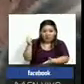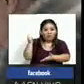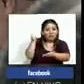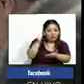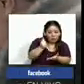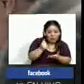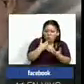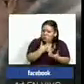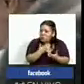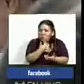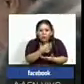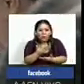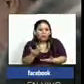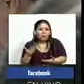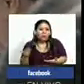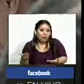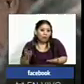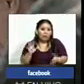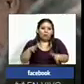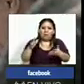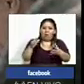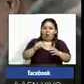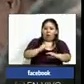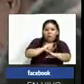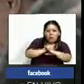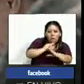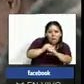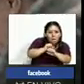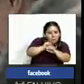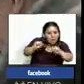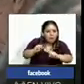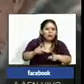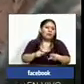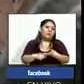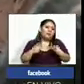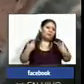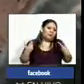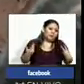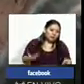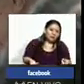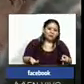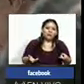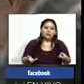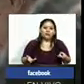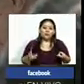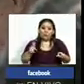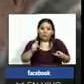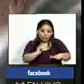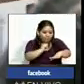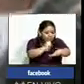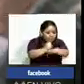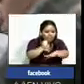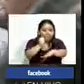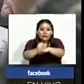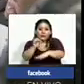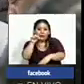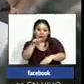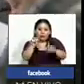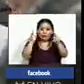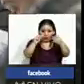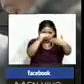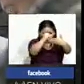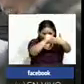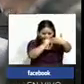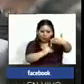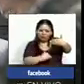equipos para contra explosivos, otro tipo de que se están colocando dentro de esto. decir,